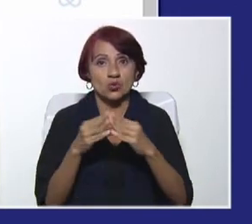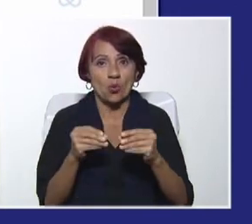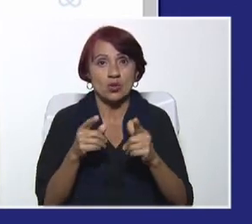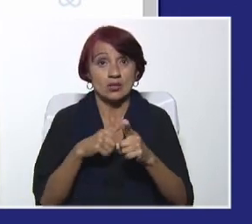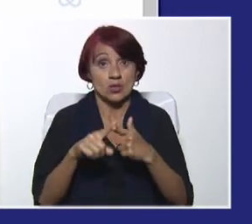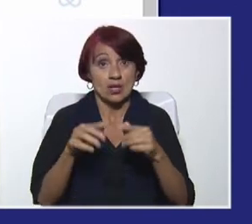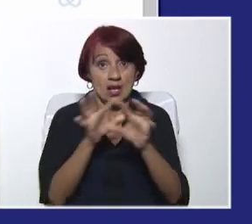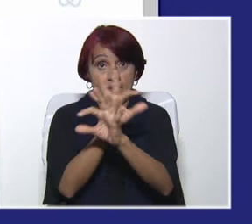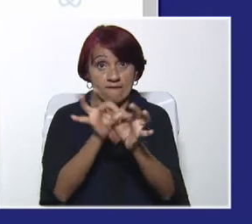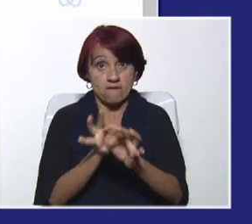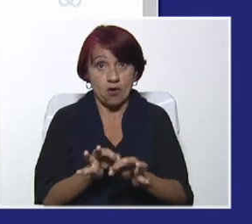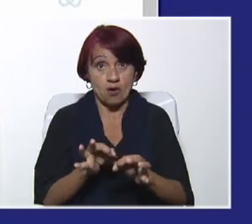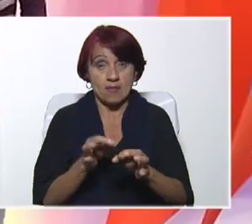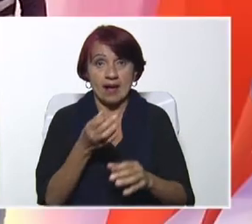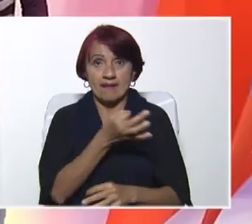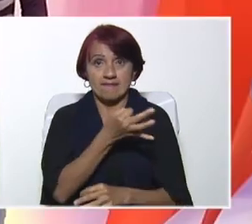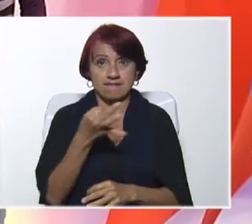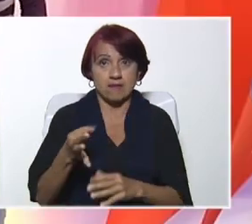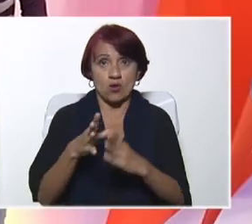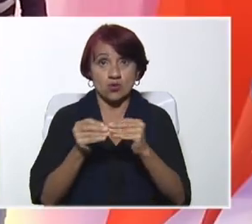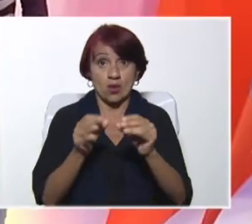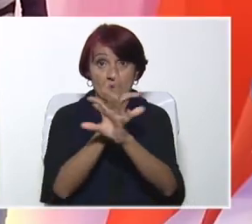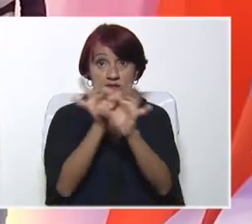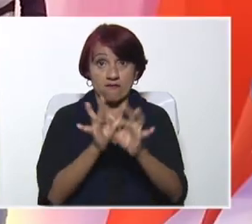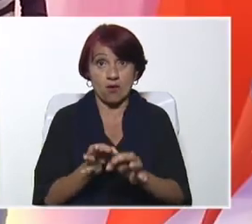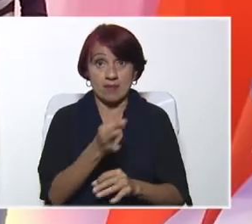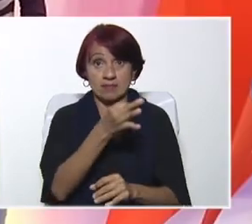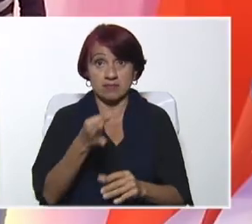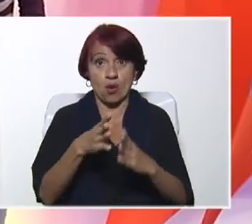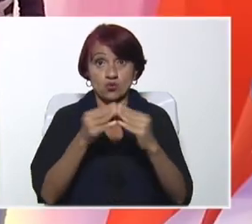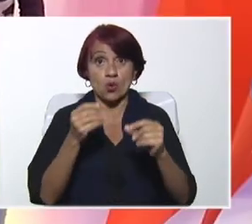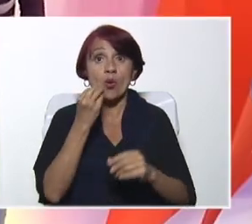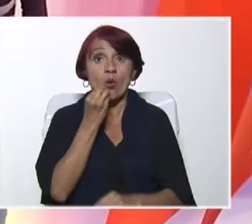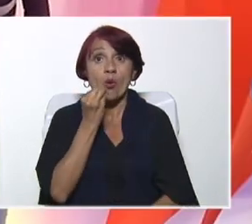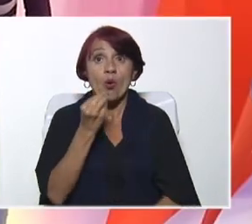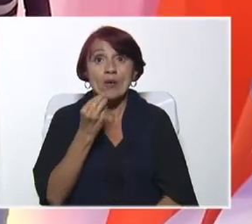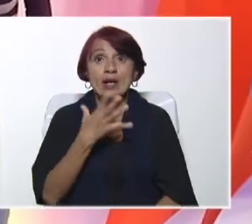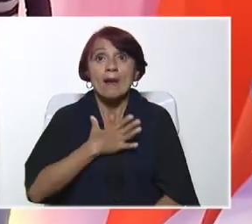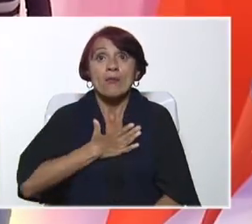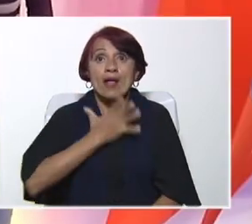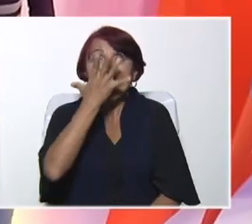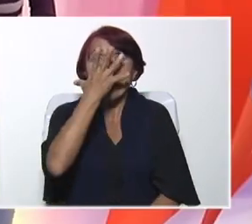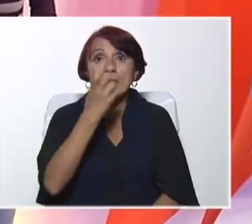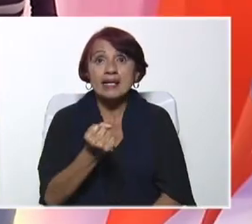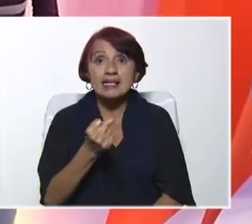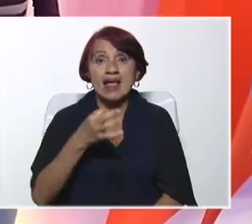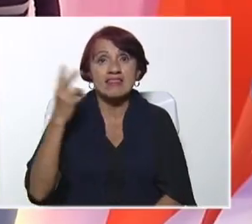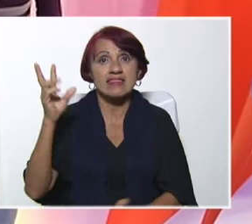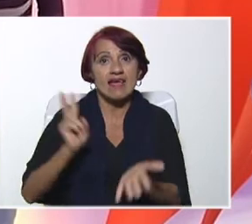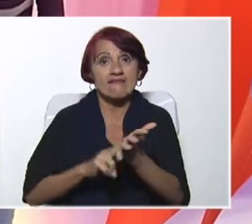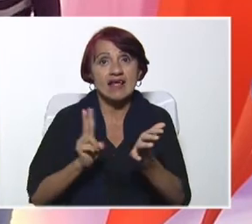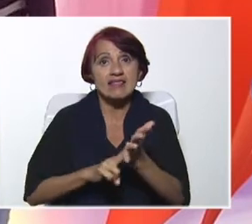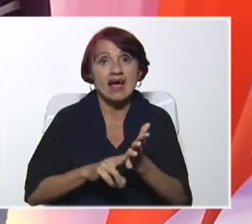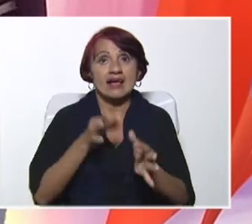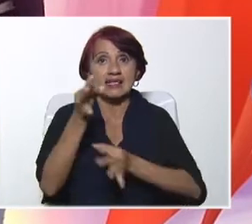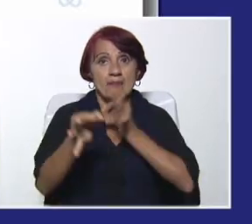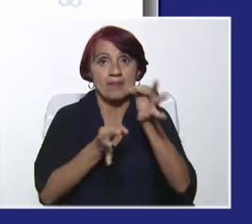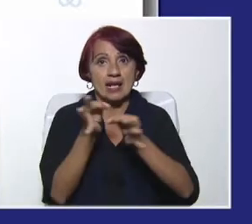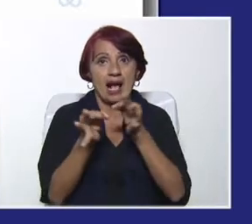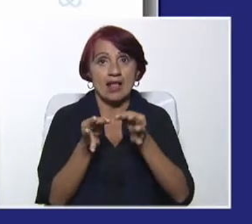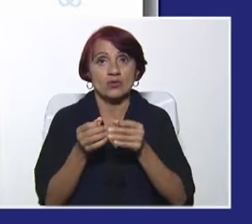de forma efectiva, de manera efectiva, para que el joven pueda comprender lo que nosotros estamos